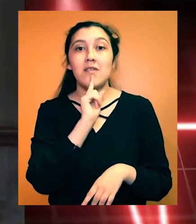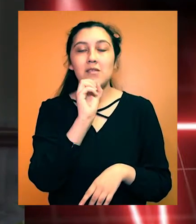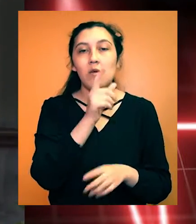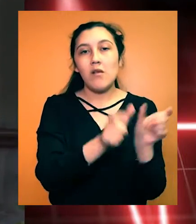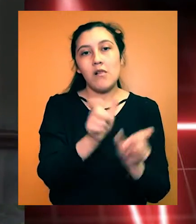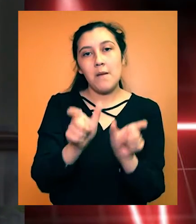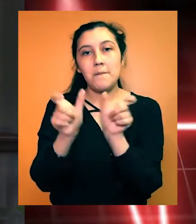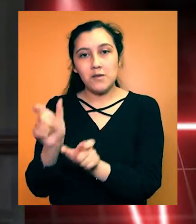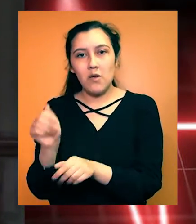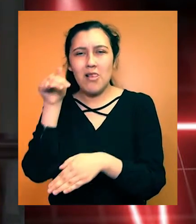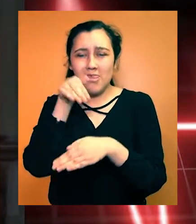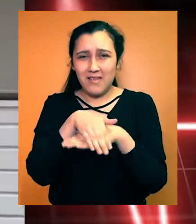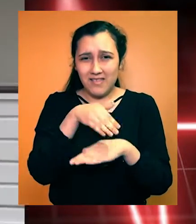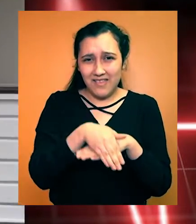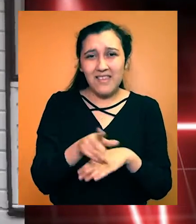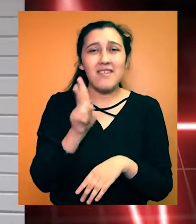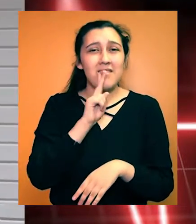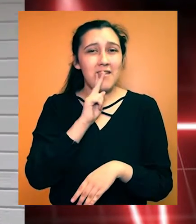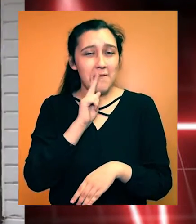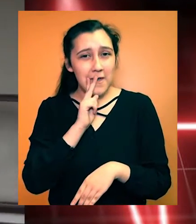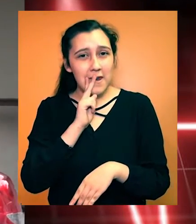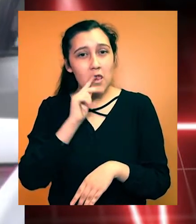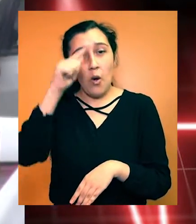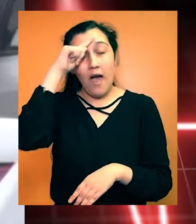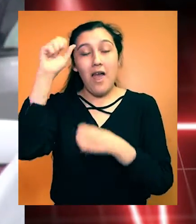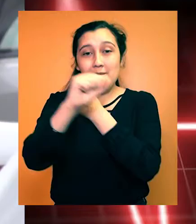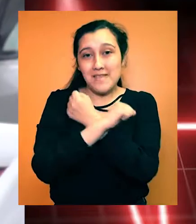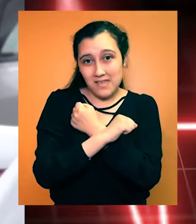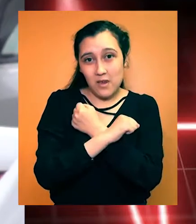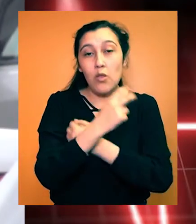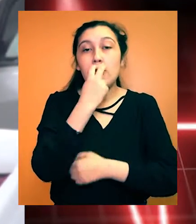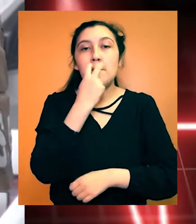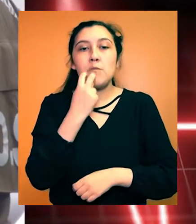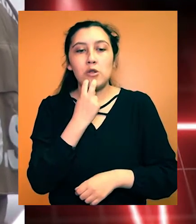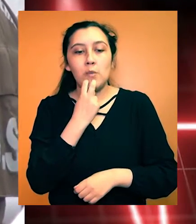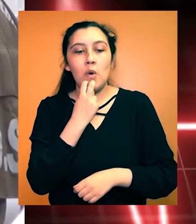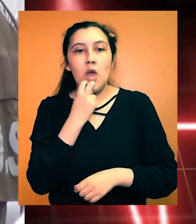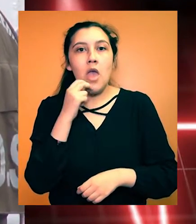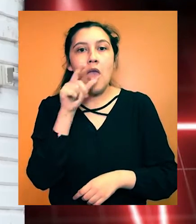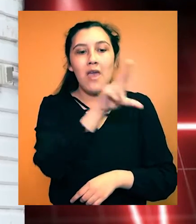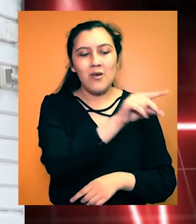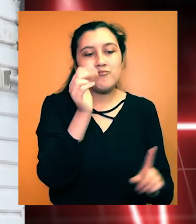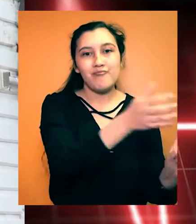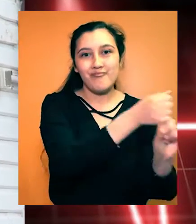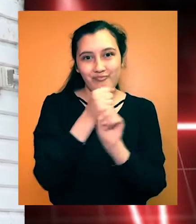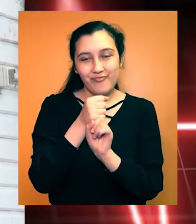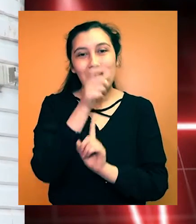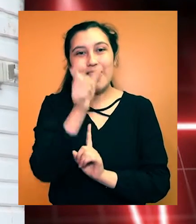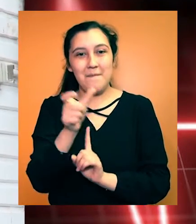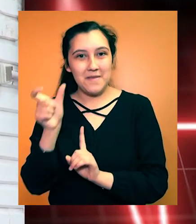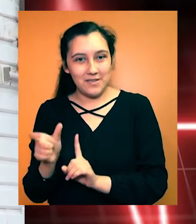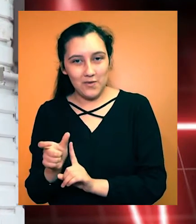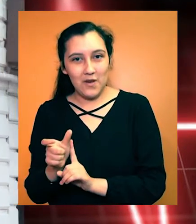Pero fue durante la tarde del viernes cuando personal de la OS9 de Carabineros de Puerto Montt logró dar con el paradero del sujeto, quien, tras